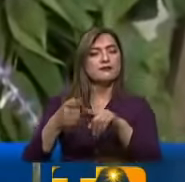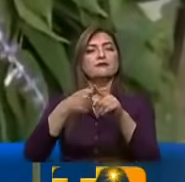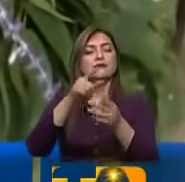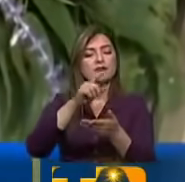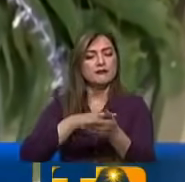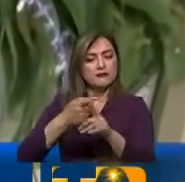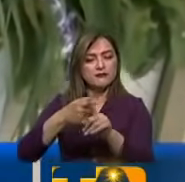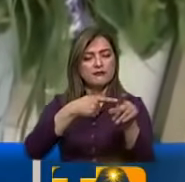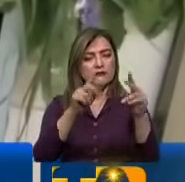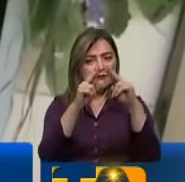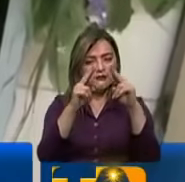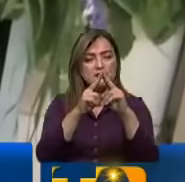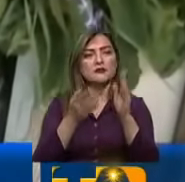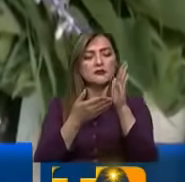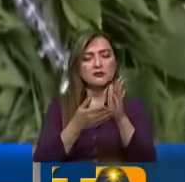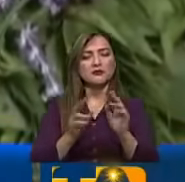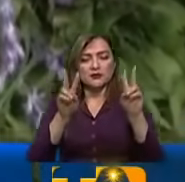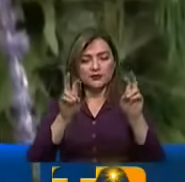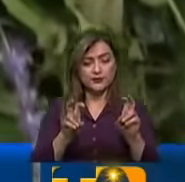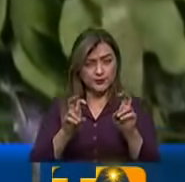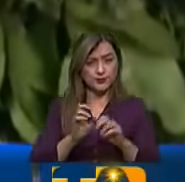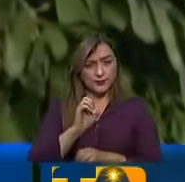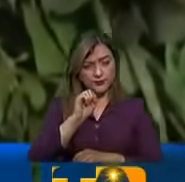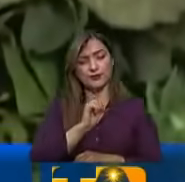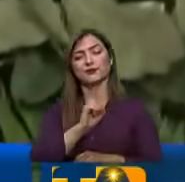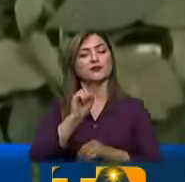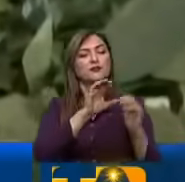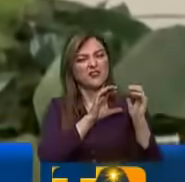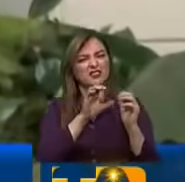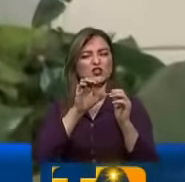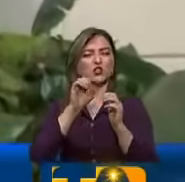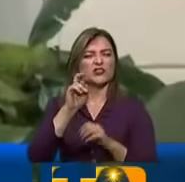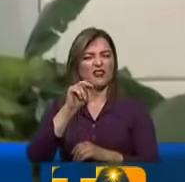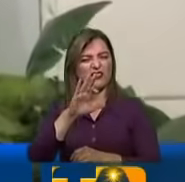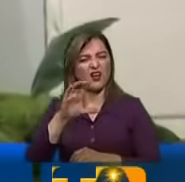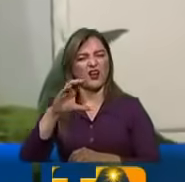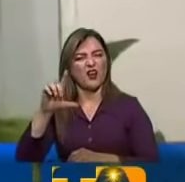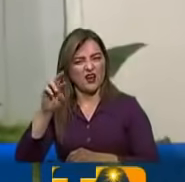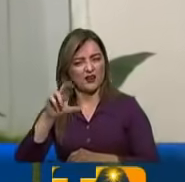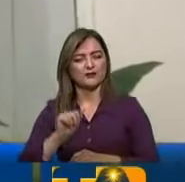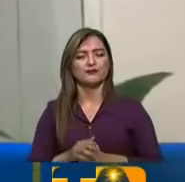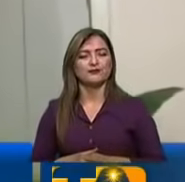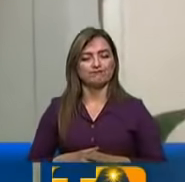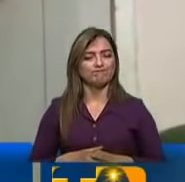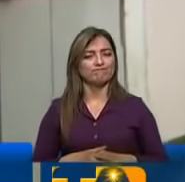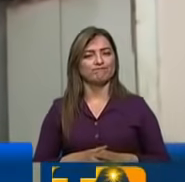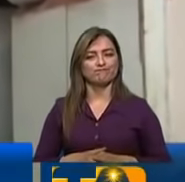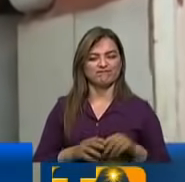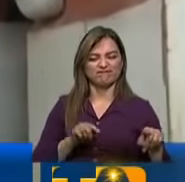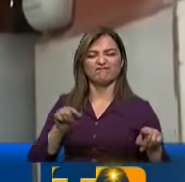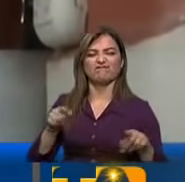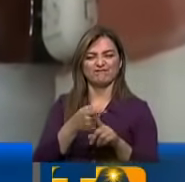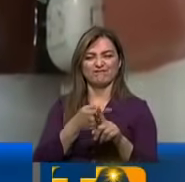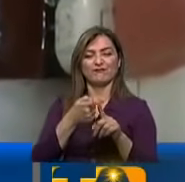otros mercados muy conocidos por este tema, el mercado San Francisco, por ejemplo, Santa Clara también. Así es, el mercado Santa Clara, el mercado San Francisco